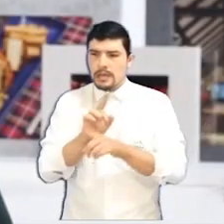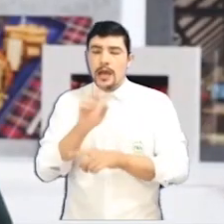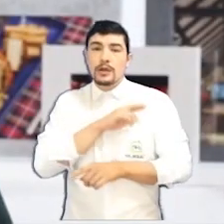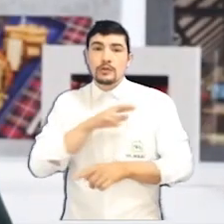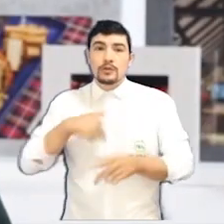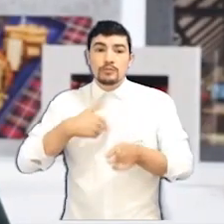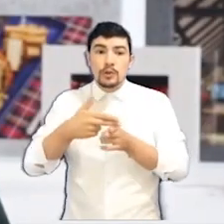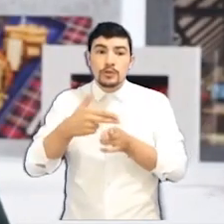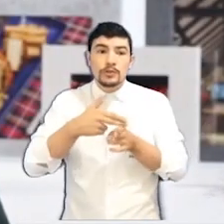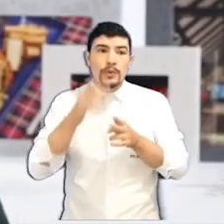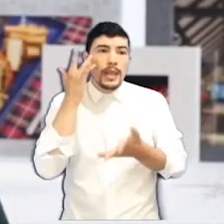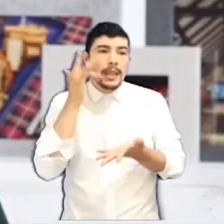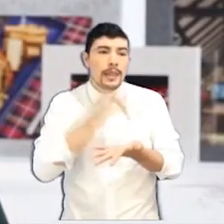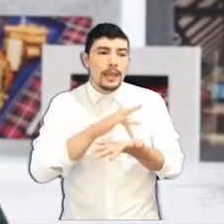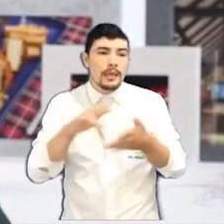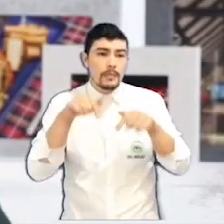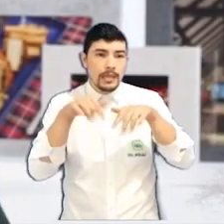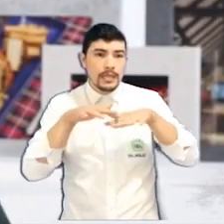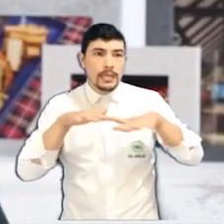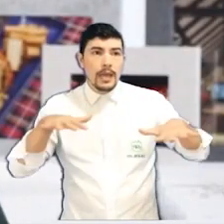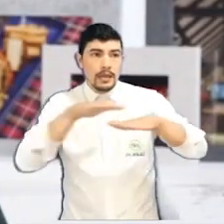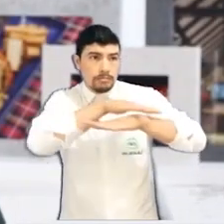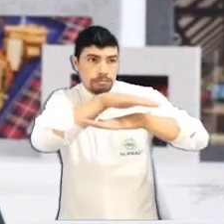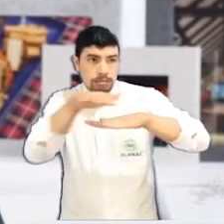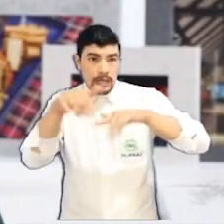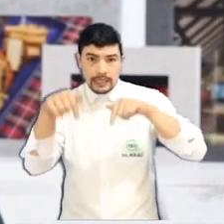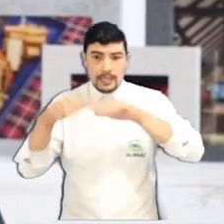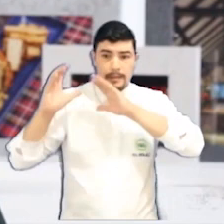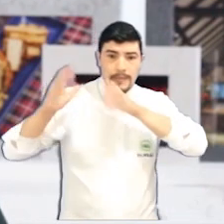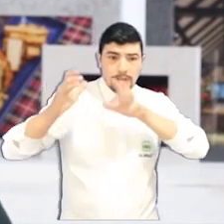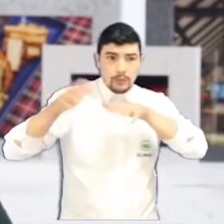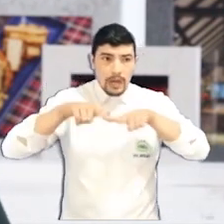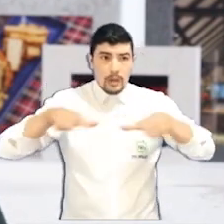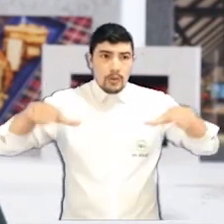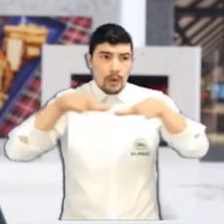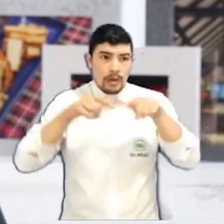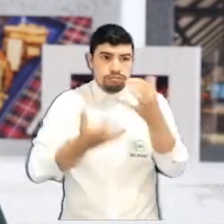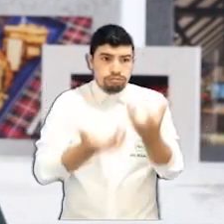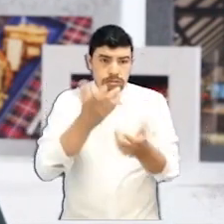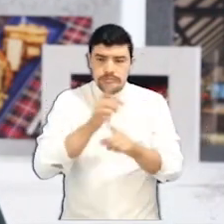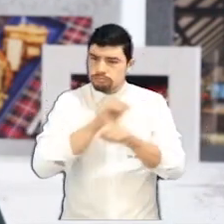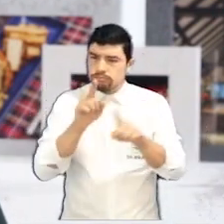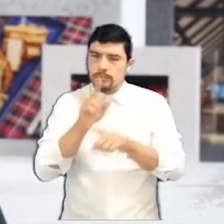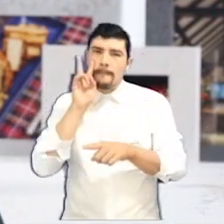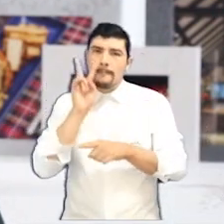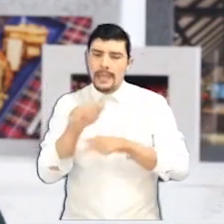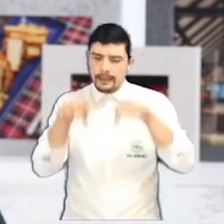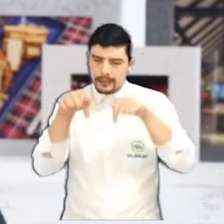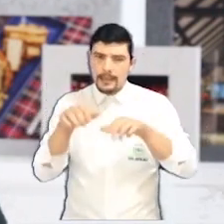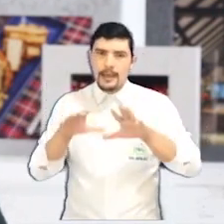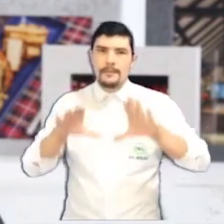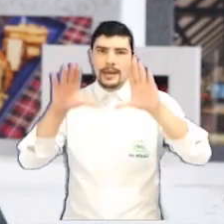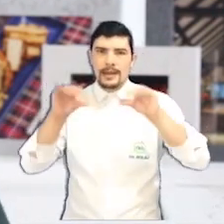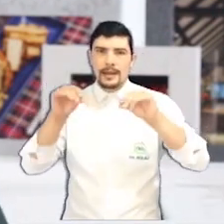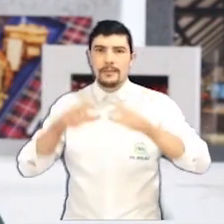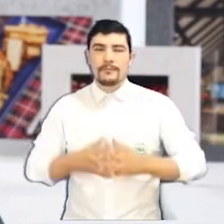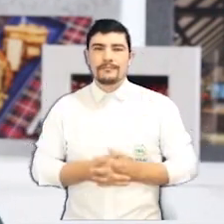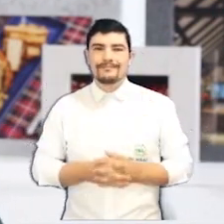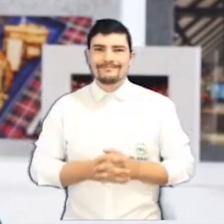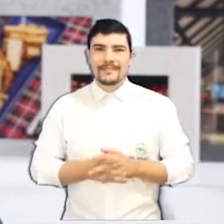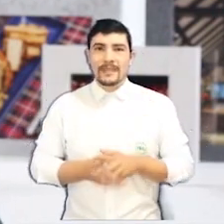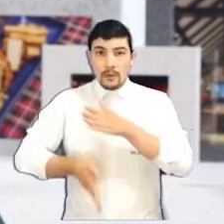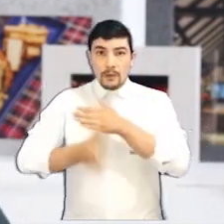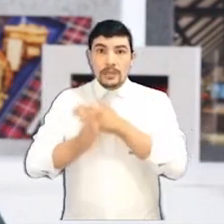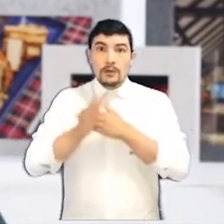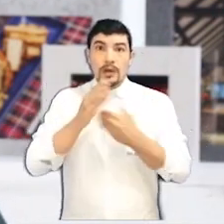Continuamos con el siguiente video que nos envía la comunidad del barrio La Esperanza 1 en el norte de Bucaramanga. Y es que ellos aseguran que en su mayoría